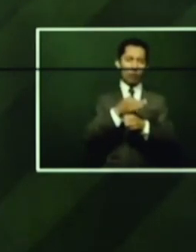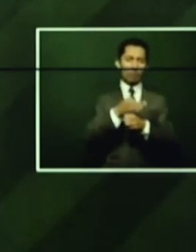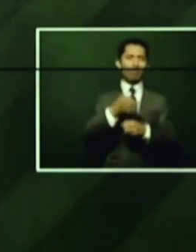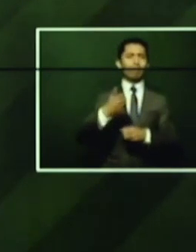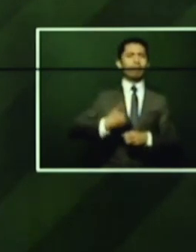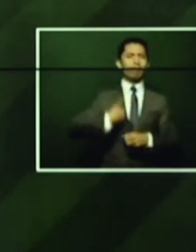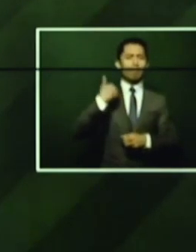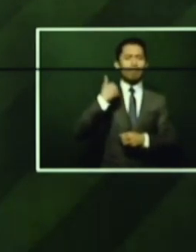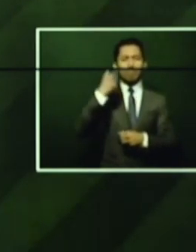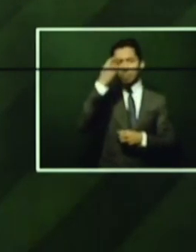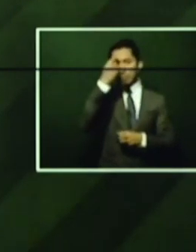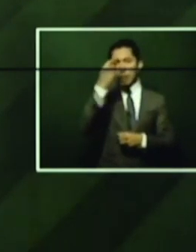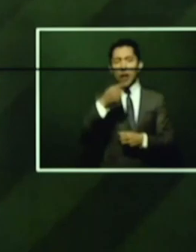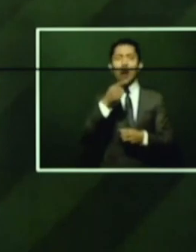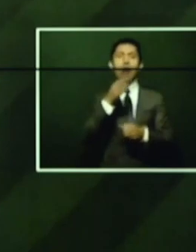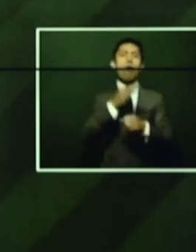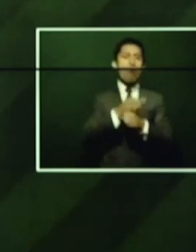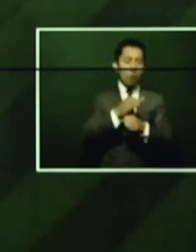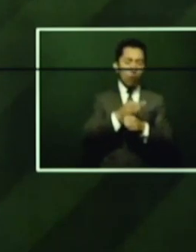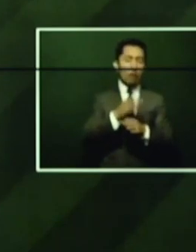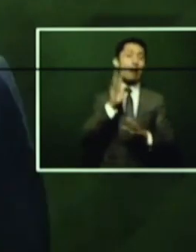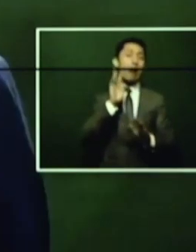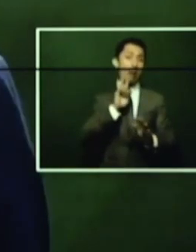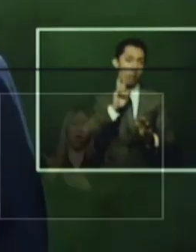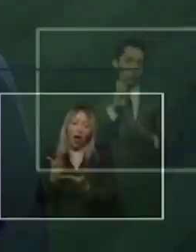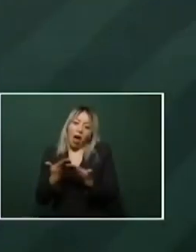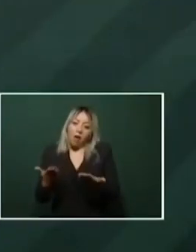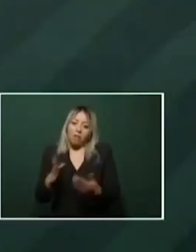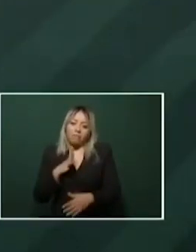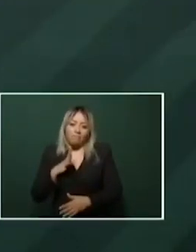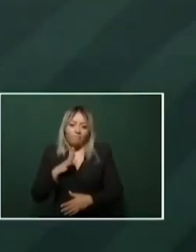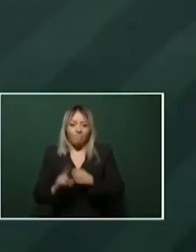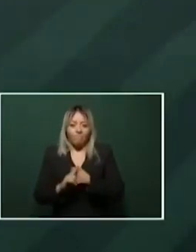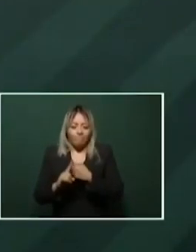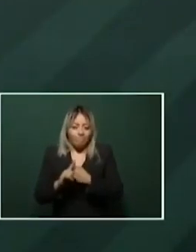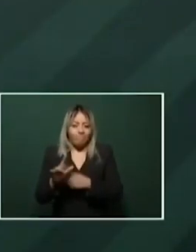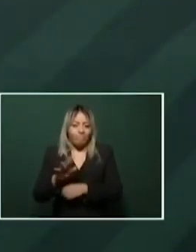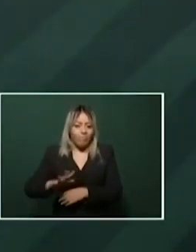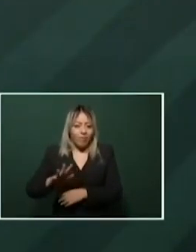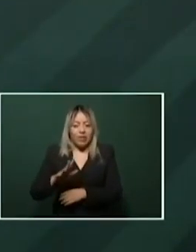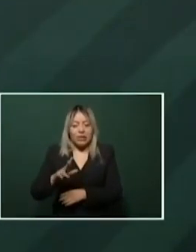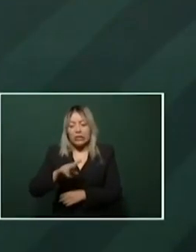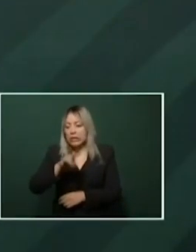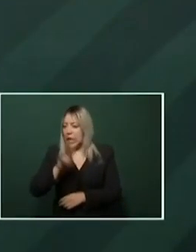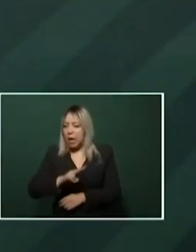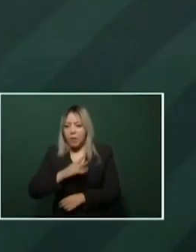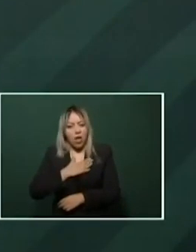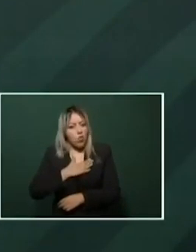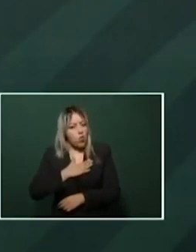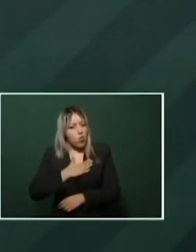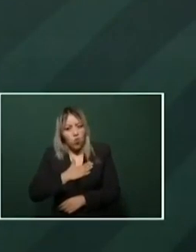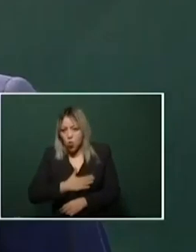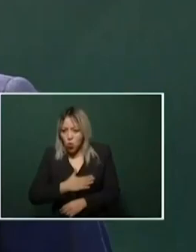Estados Unidos se debe a asuntos políticos y electorales. Son totalmente injustas